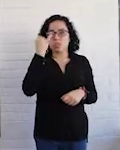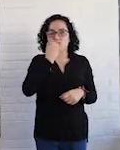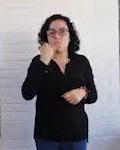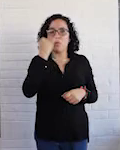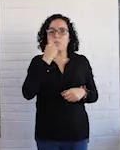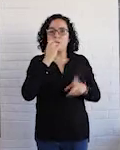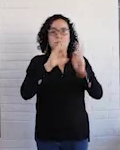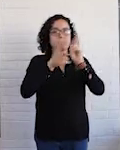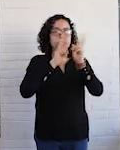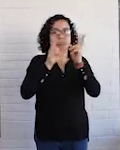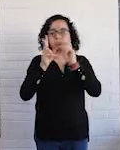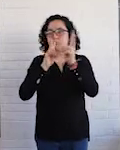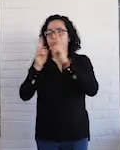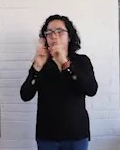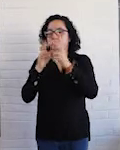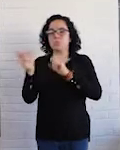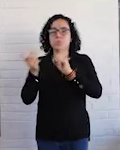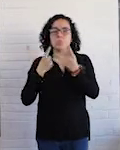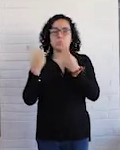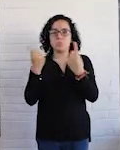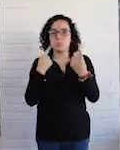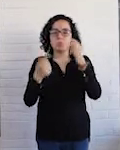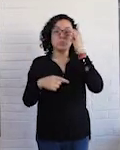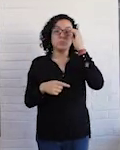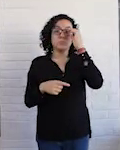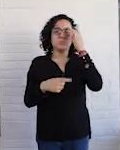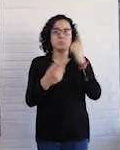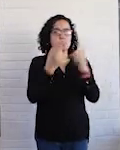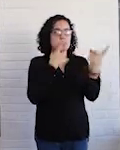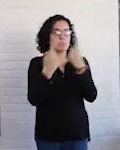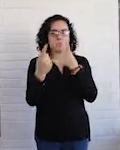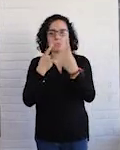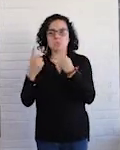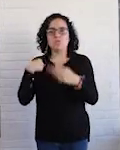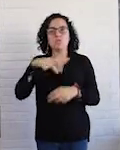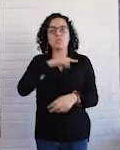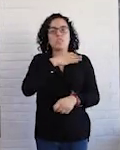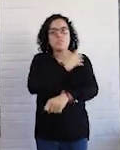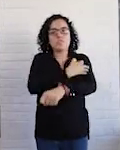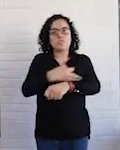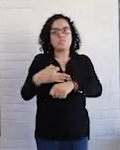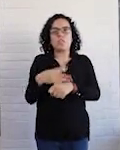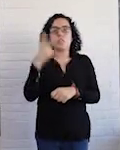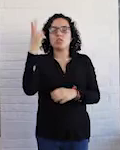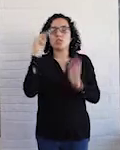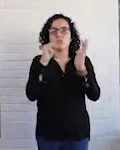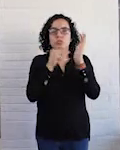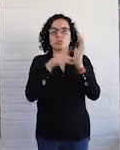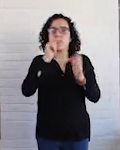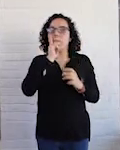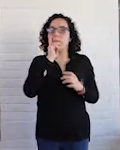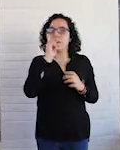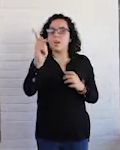con otros, para platicar con nuestra familia, usamos alrededor de 2,000